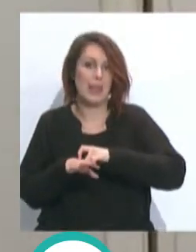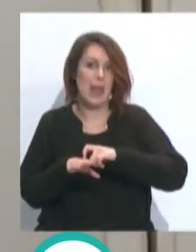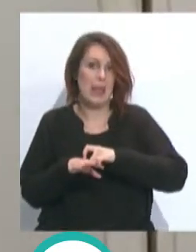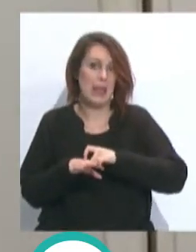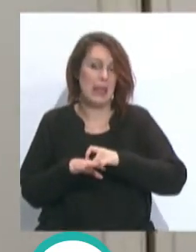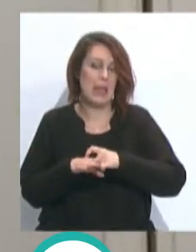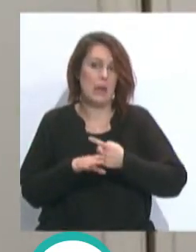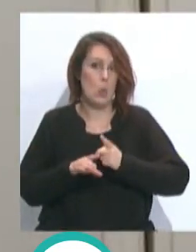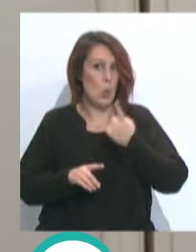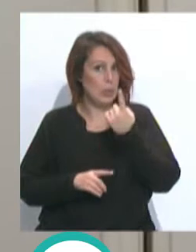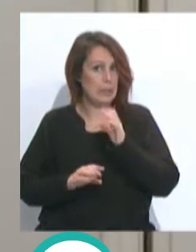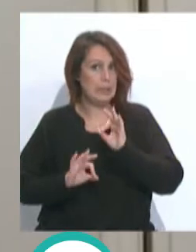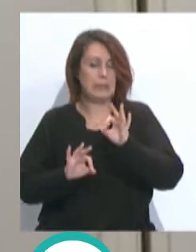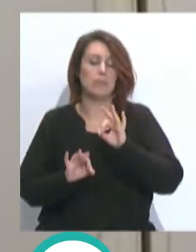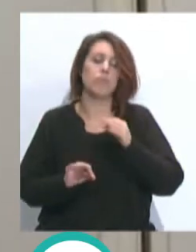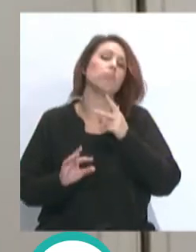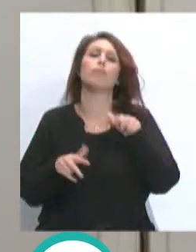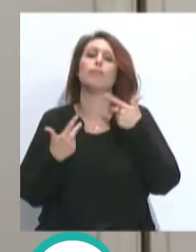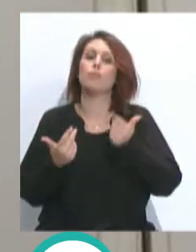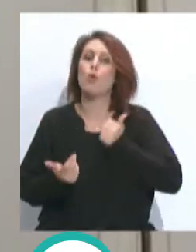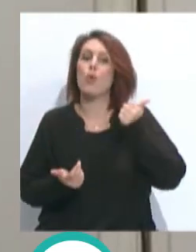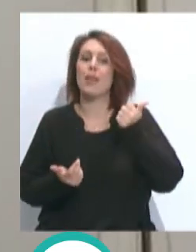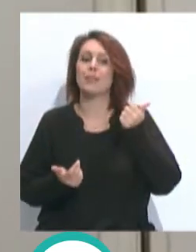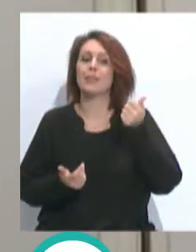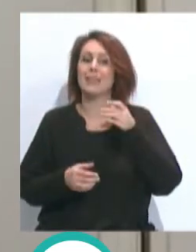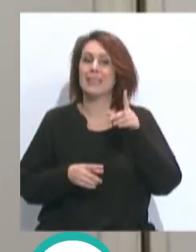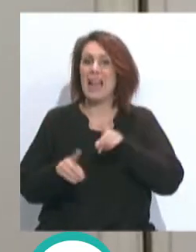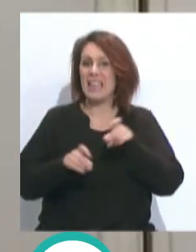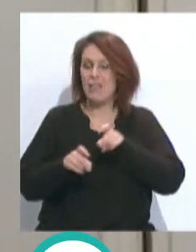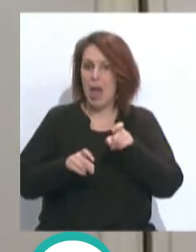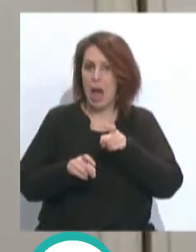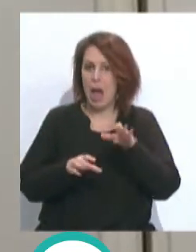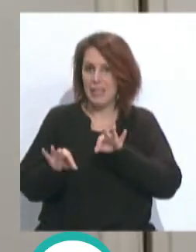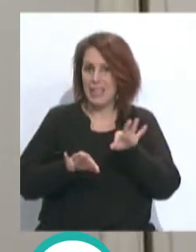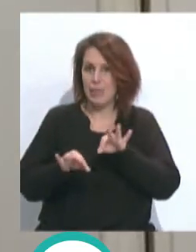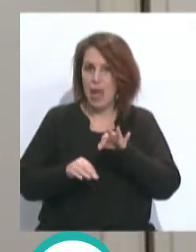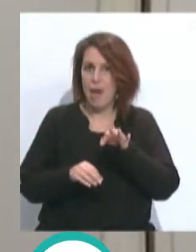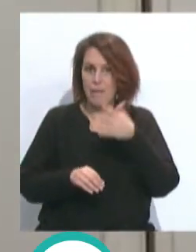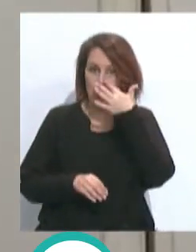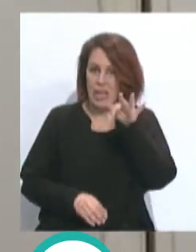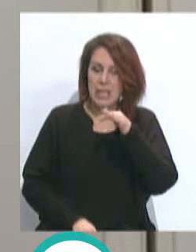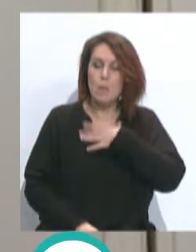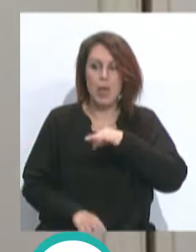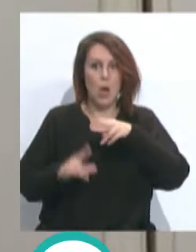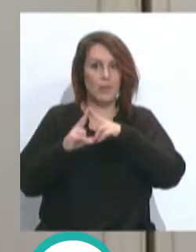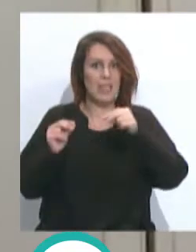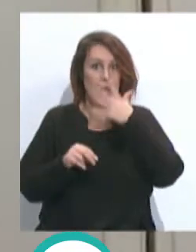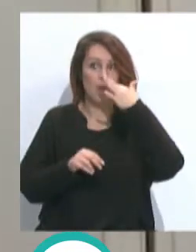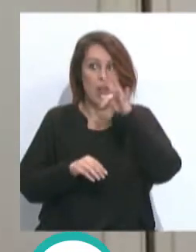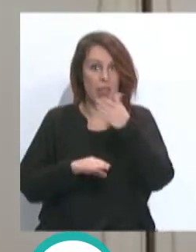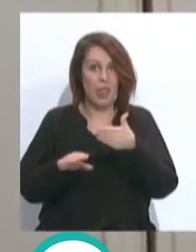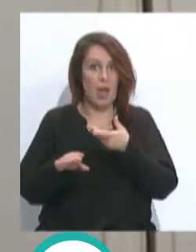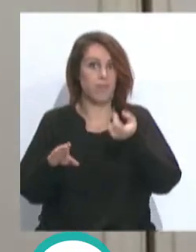la oportunidad de realizar la selectividad francesa y optar también a las universidades de Francia